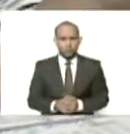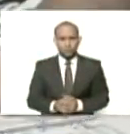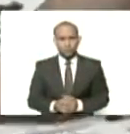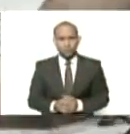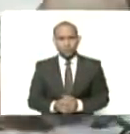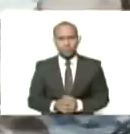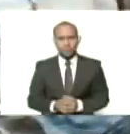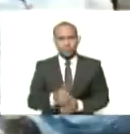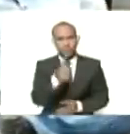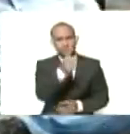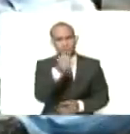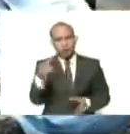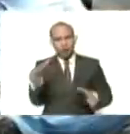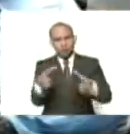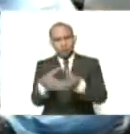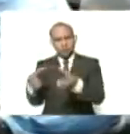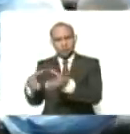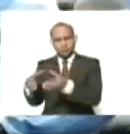de cada sector,